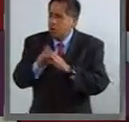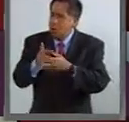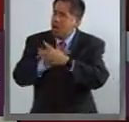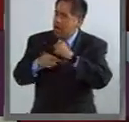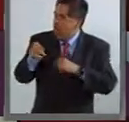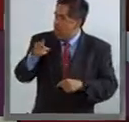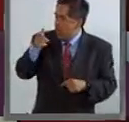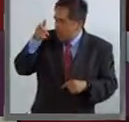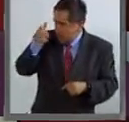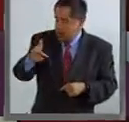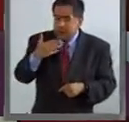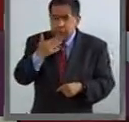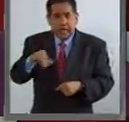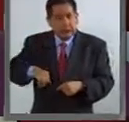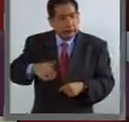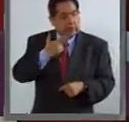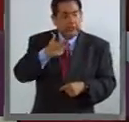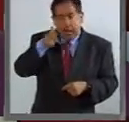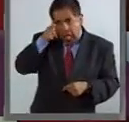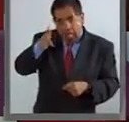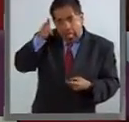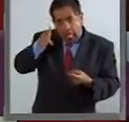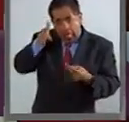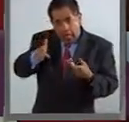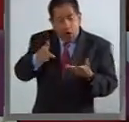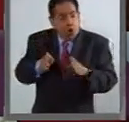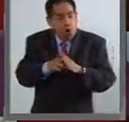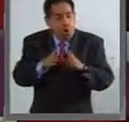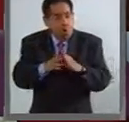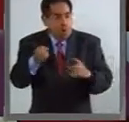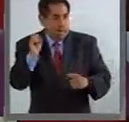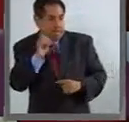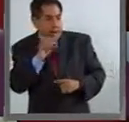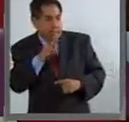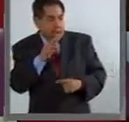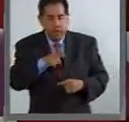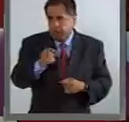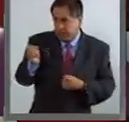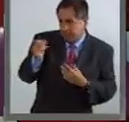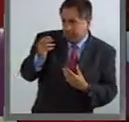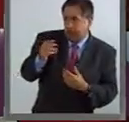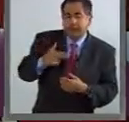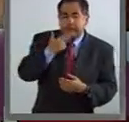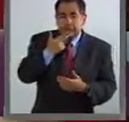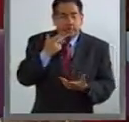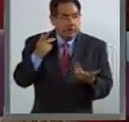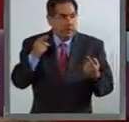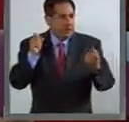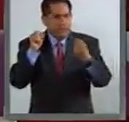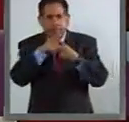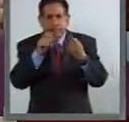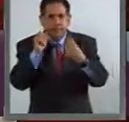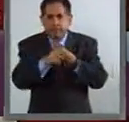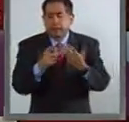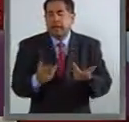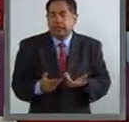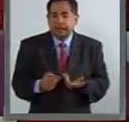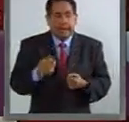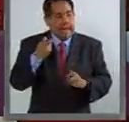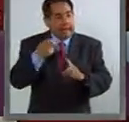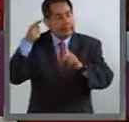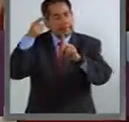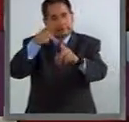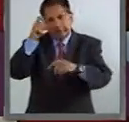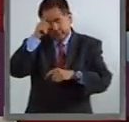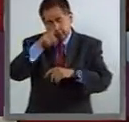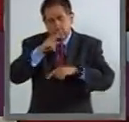con información útil y con que sean mensajes transversales y mensajes también transmediáticos. Ese es el gran reto